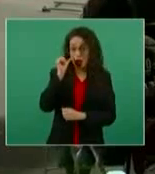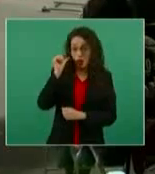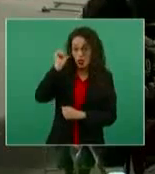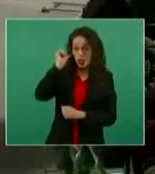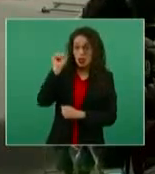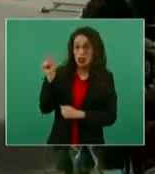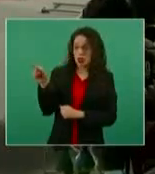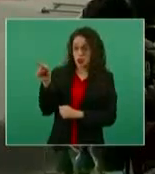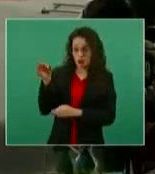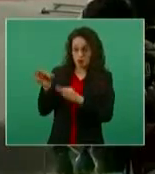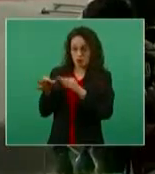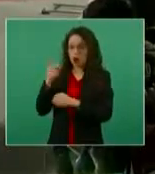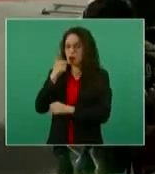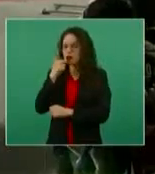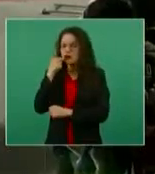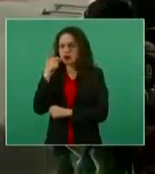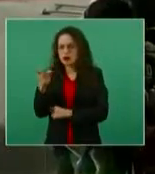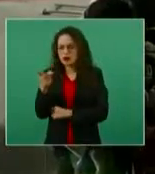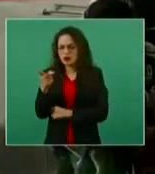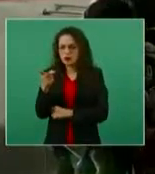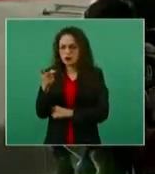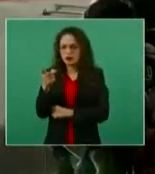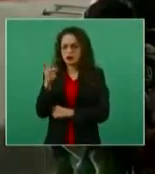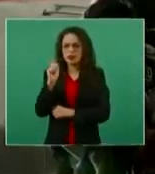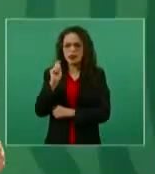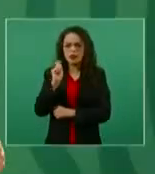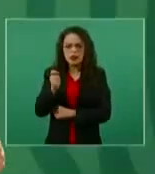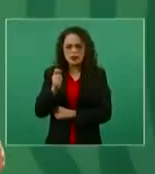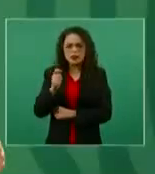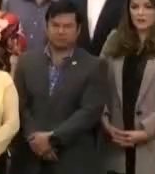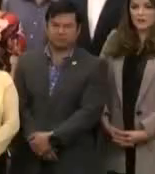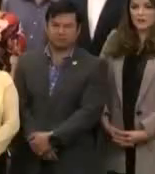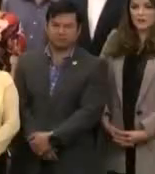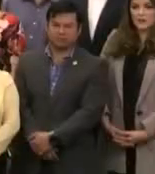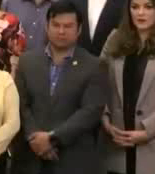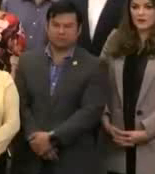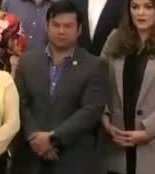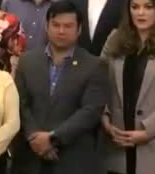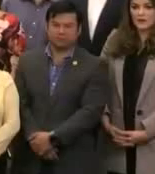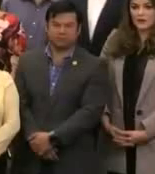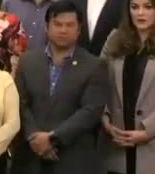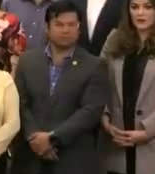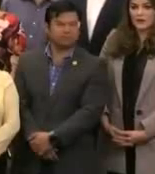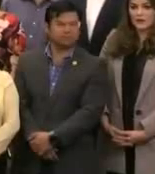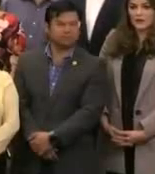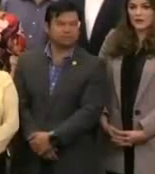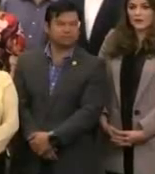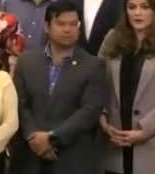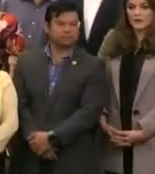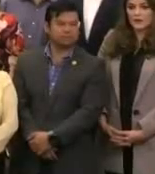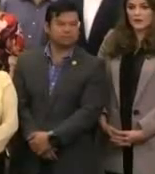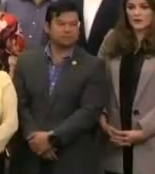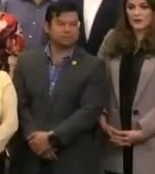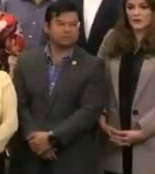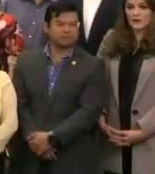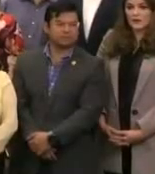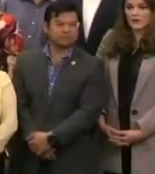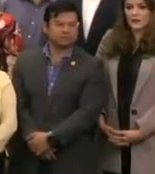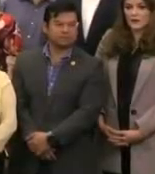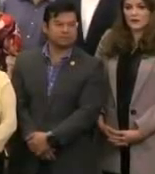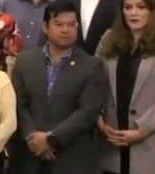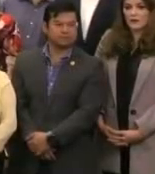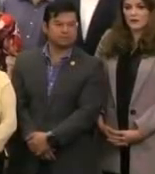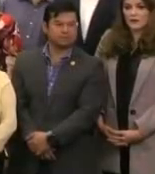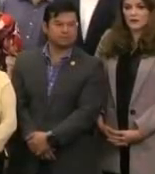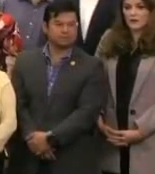jueves. Y esto, se los decimos en serio, ya sí, no es cuestión de chiste. No, es complicado, complicado el panorama, porque ya veremos cómo acaba también la